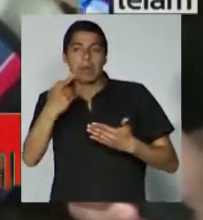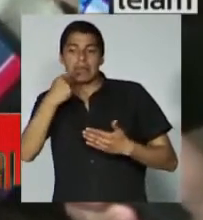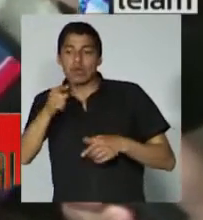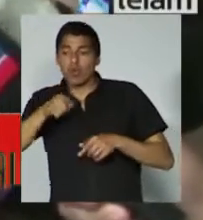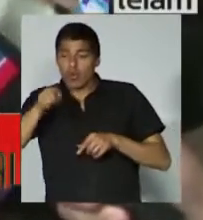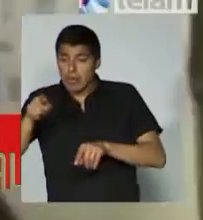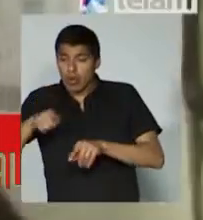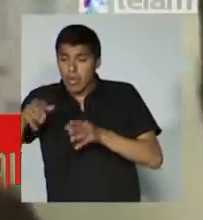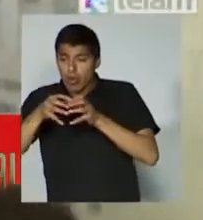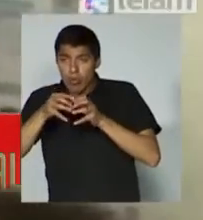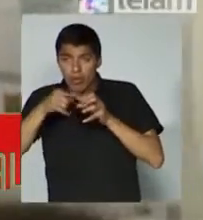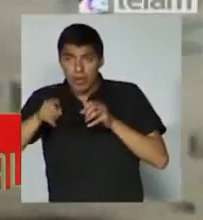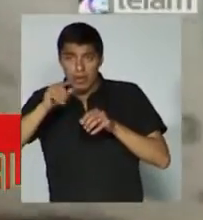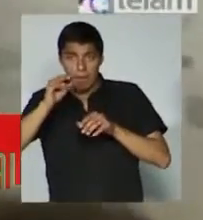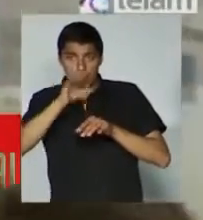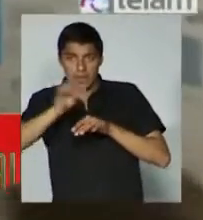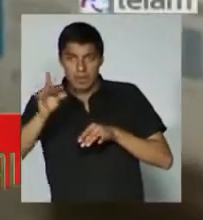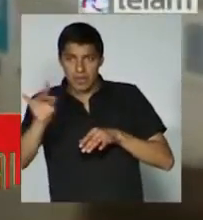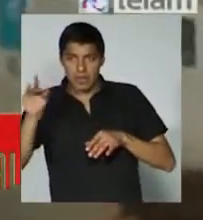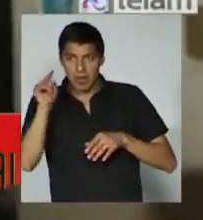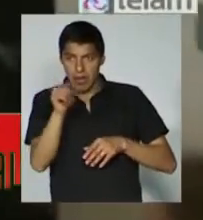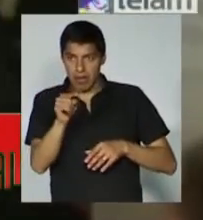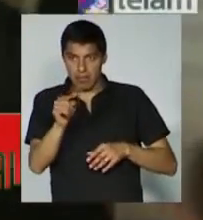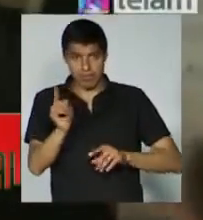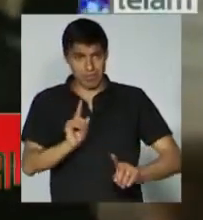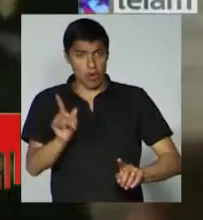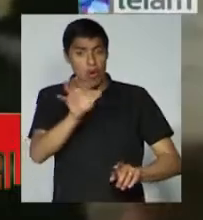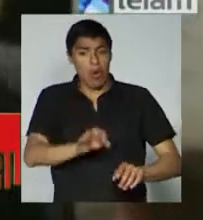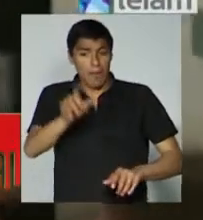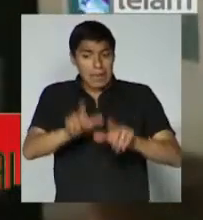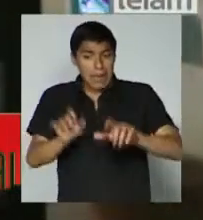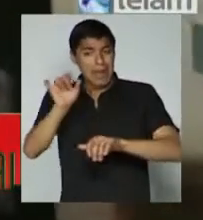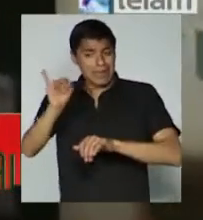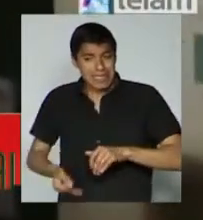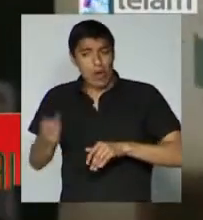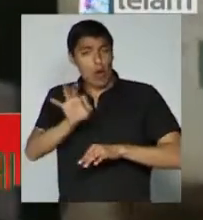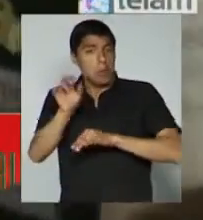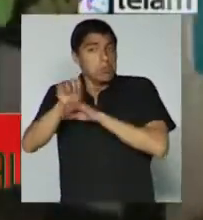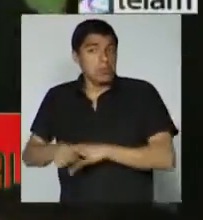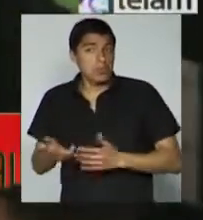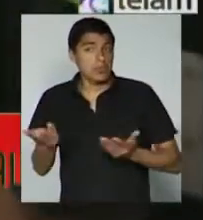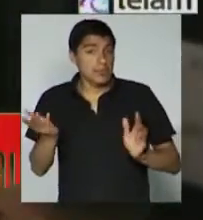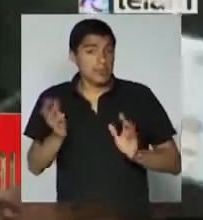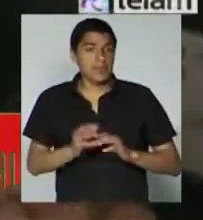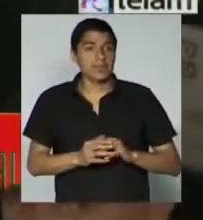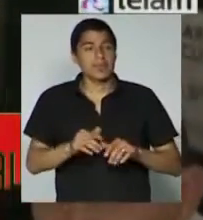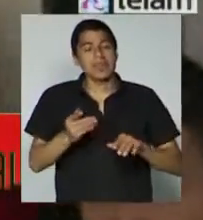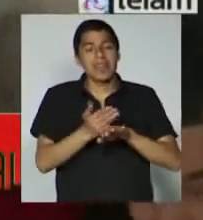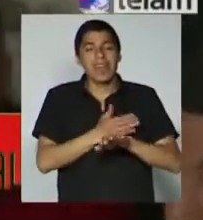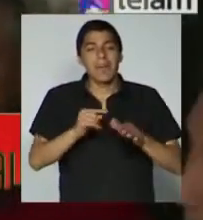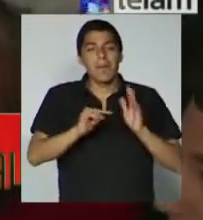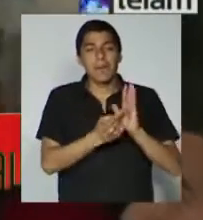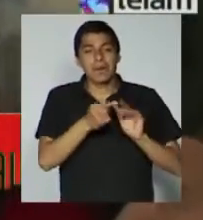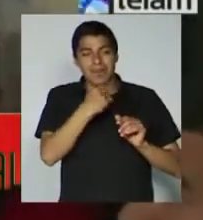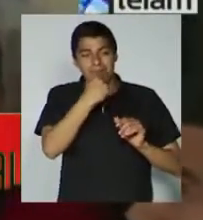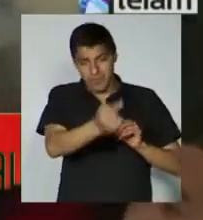a él? ¿Cuánta gente le va a dar importancia? Fíjate lo que decía Folari hace un ratito, en provincia de Buenos Aires